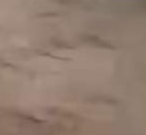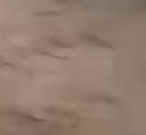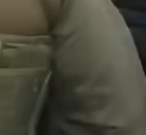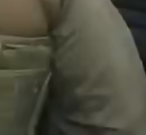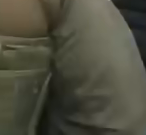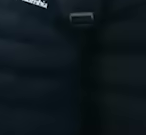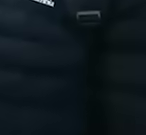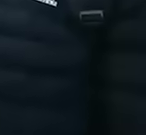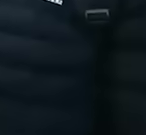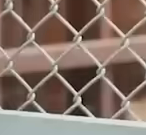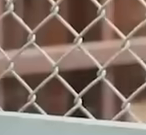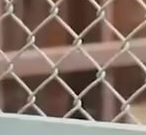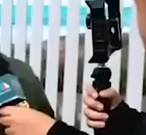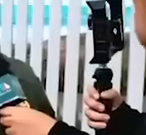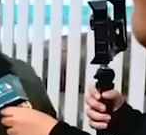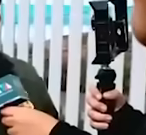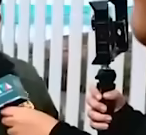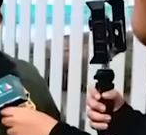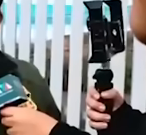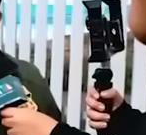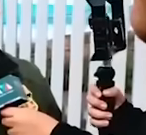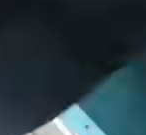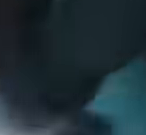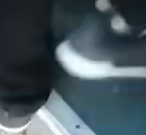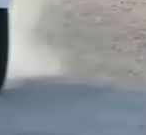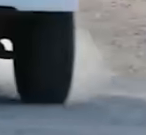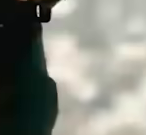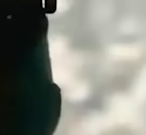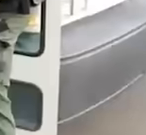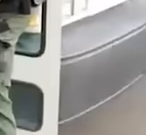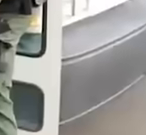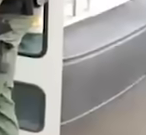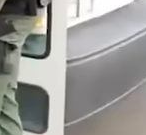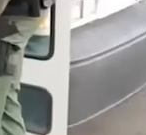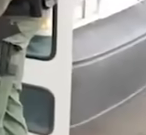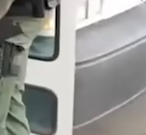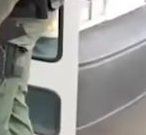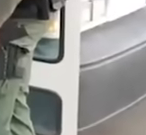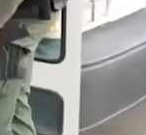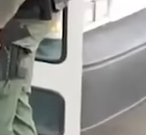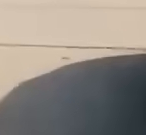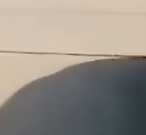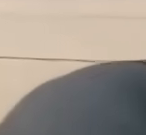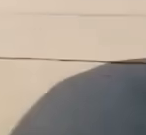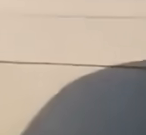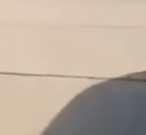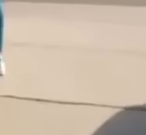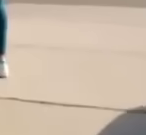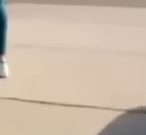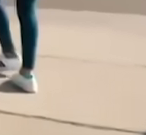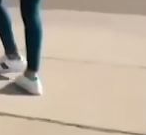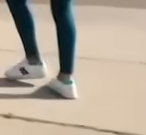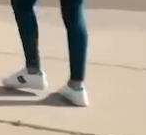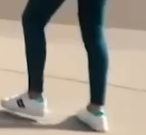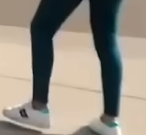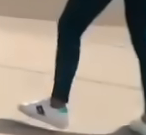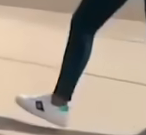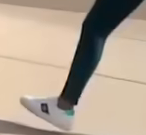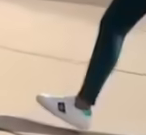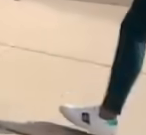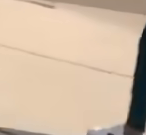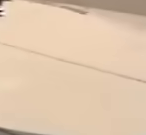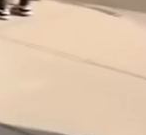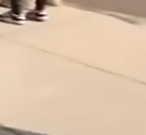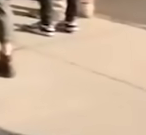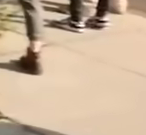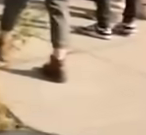Las mentiras de los coyoteros no solamente terminan con los pocos recursos de los migrantes, sino también con sus vidas. En el noticiero le